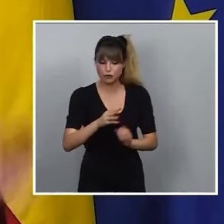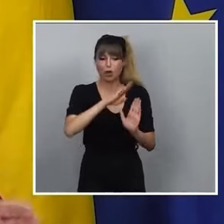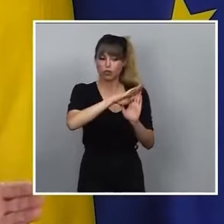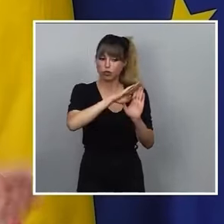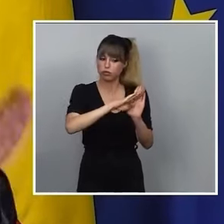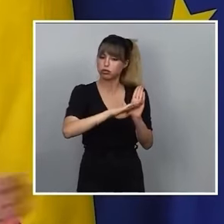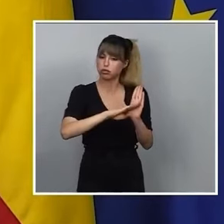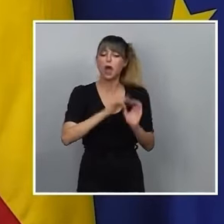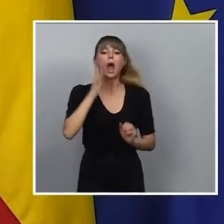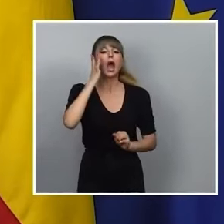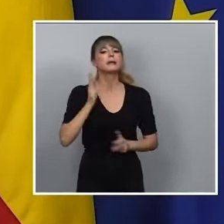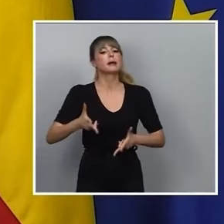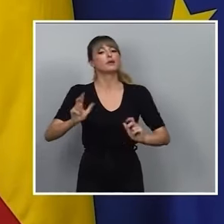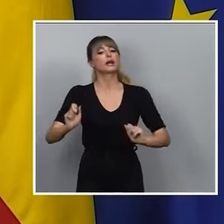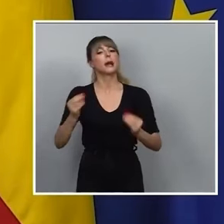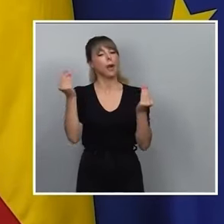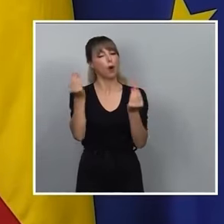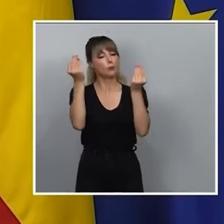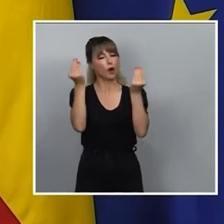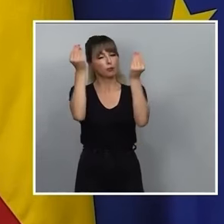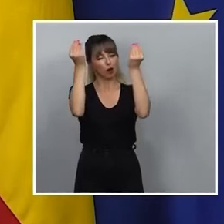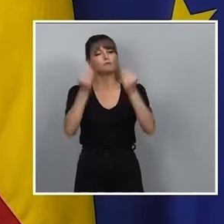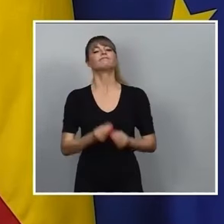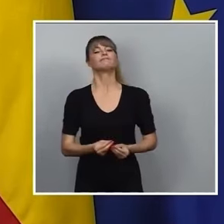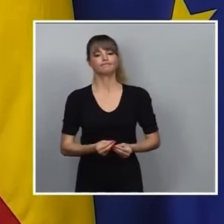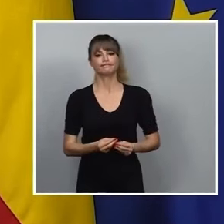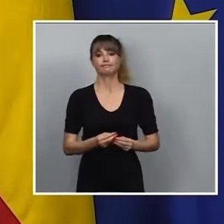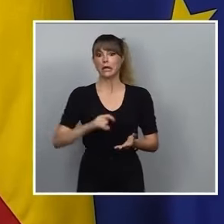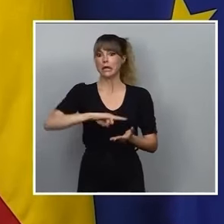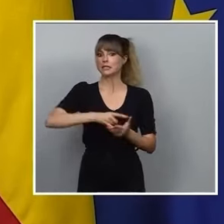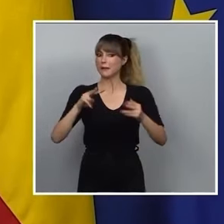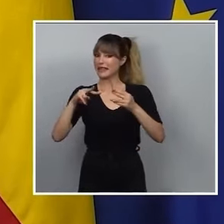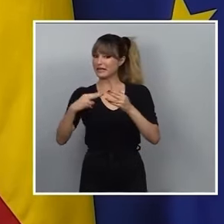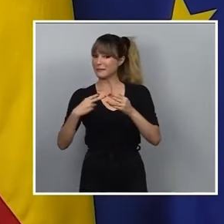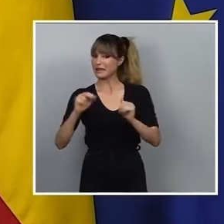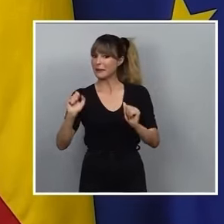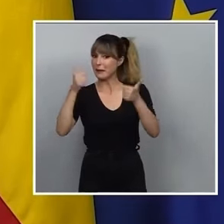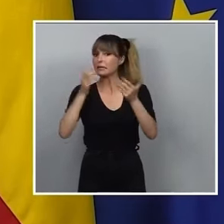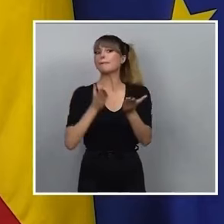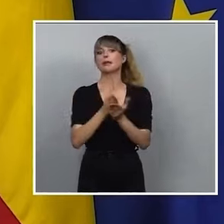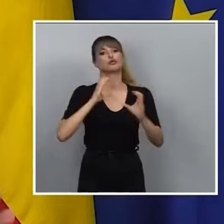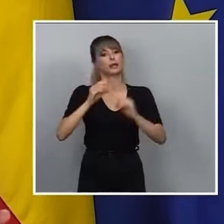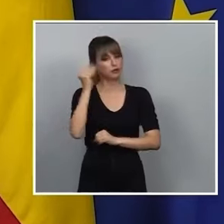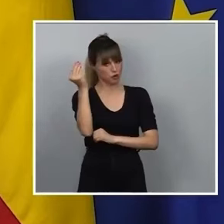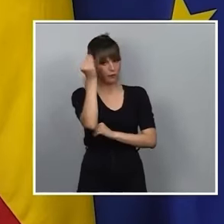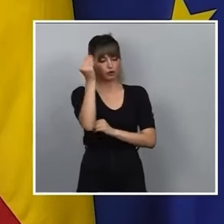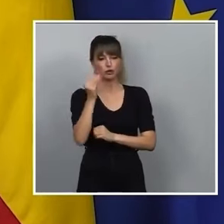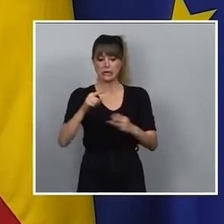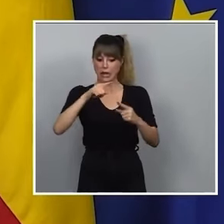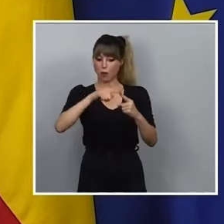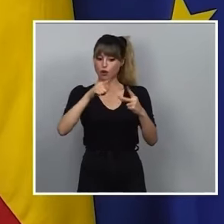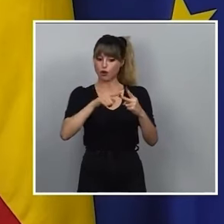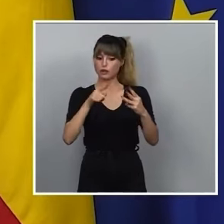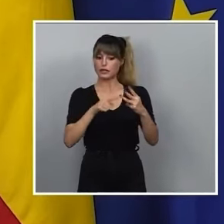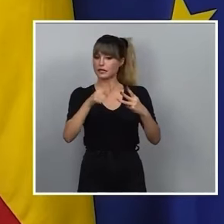y hará más limpia nuestra democracia y que también hará un ecosistema más transparente en los medios de comunicación los tres ejes